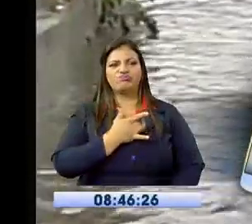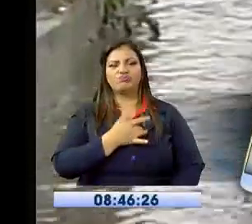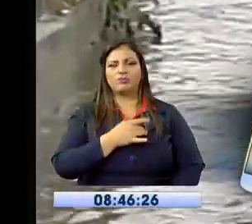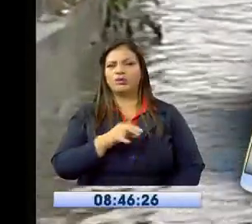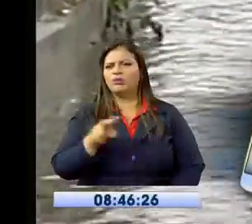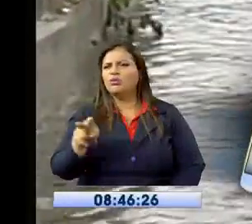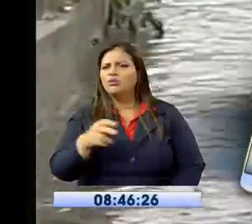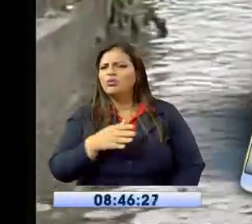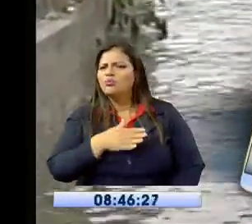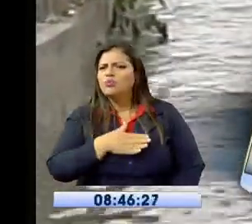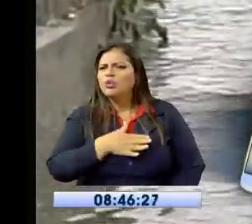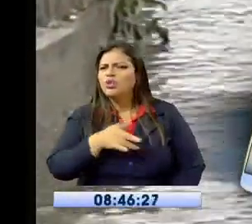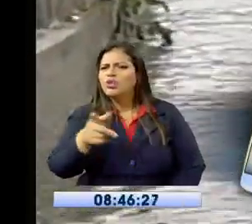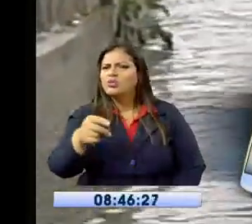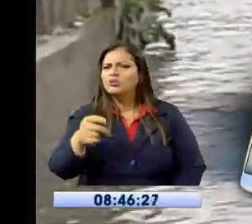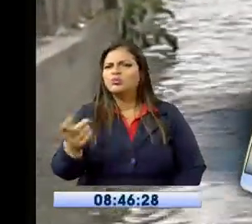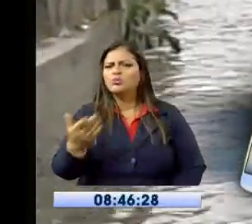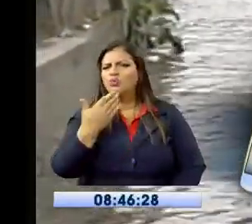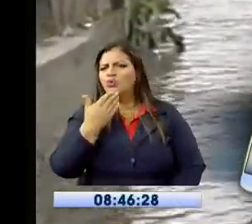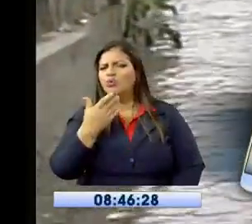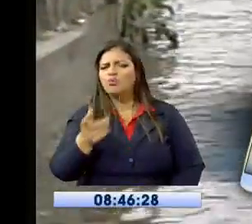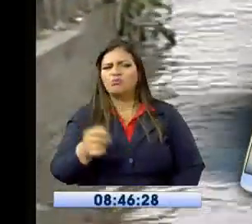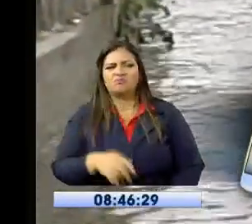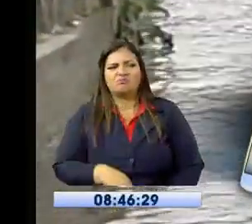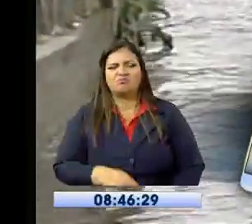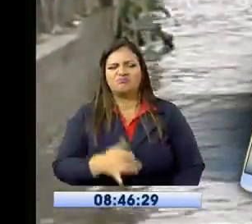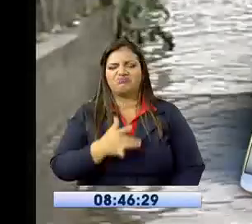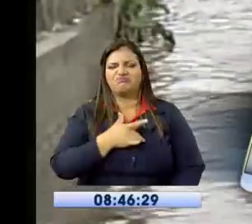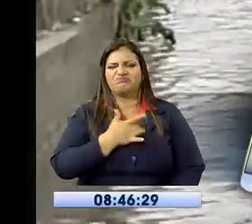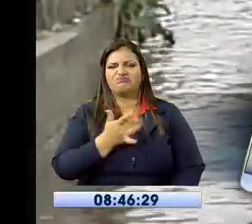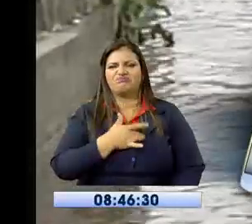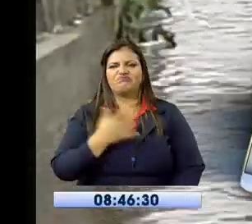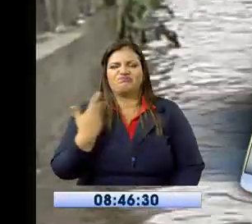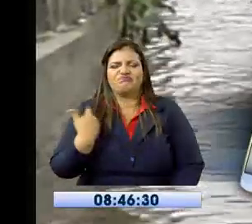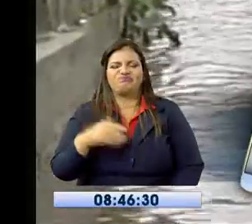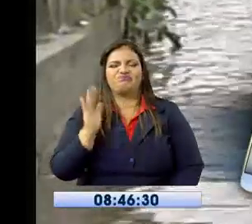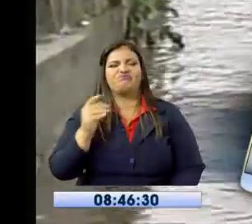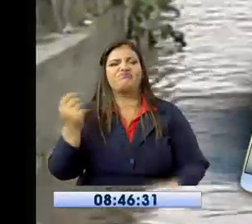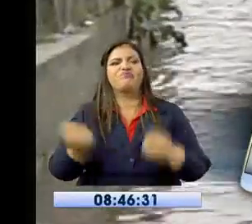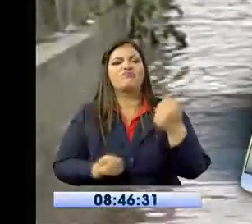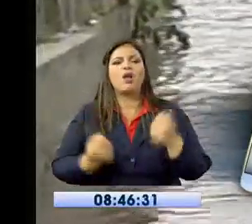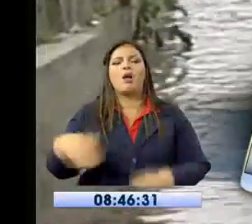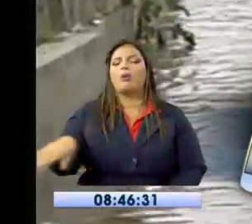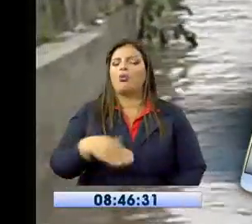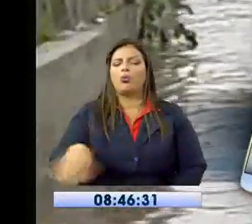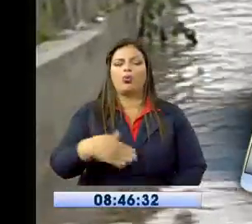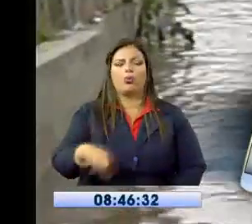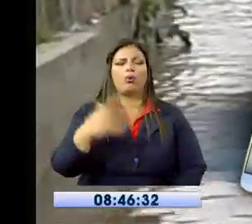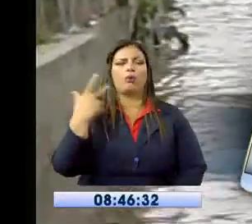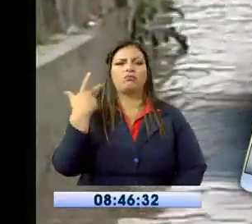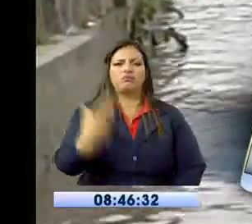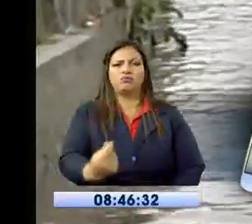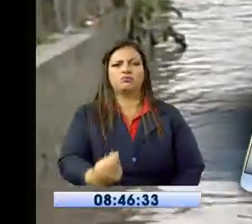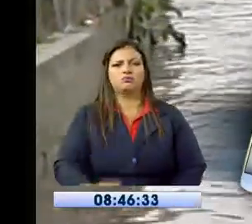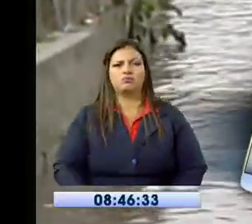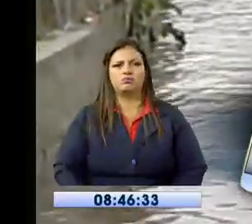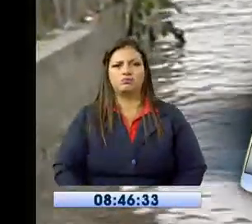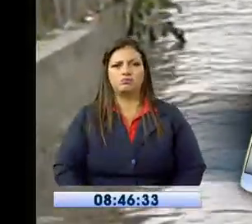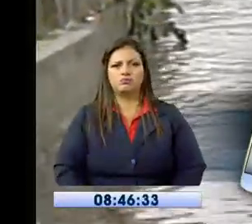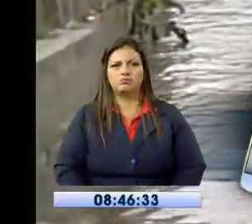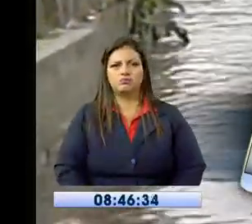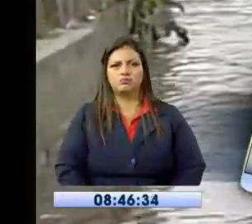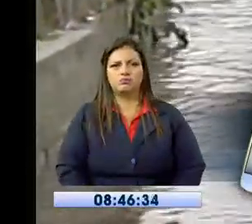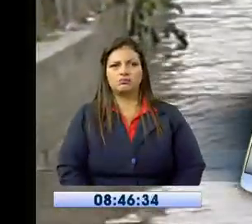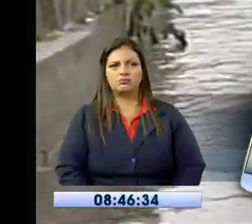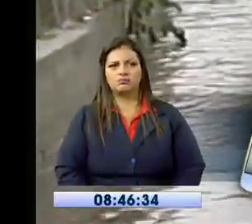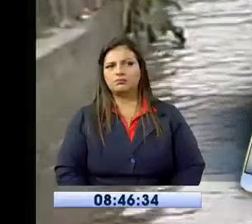incluso anoche habían personas que se me contaban por aquí de que se estaban quedando dañados ahí a donde estamos viendo ahorita en ese momento la toma, allá en